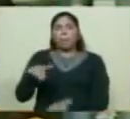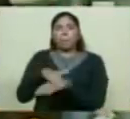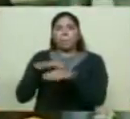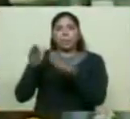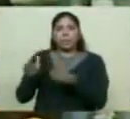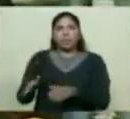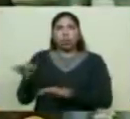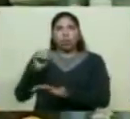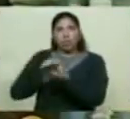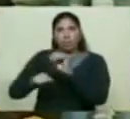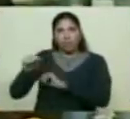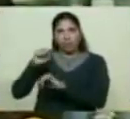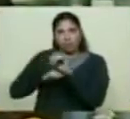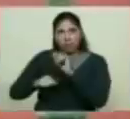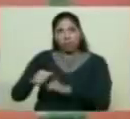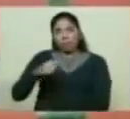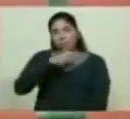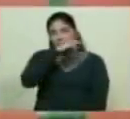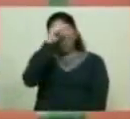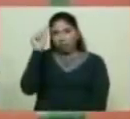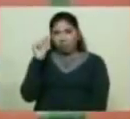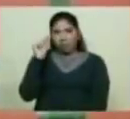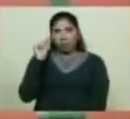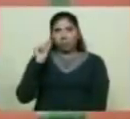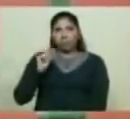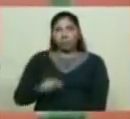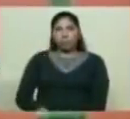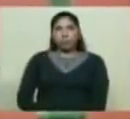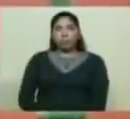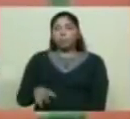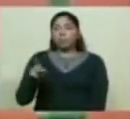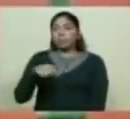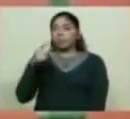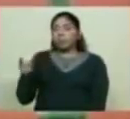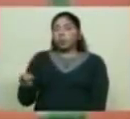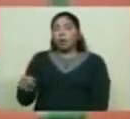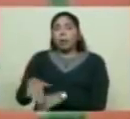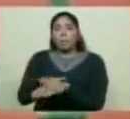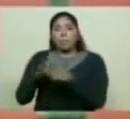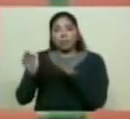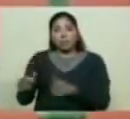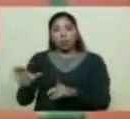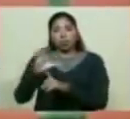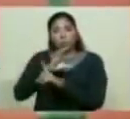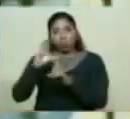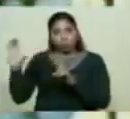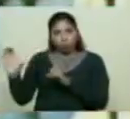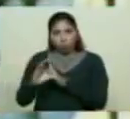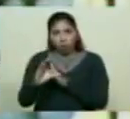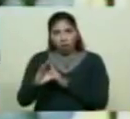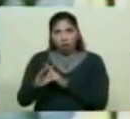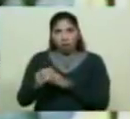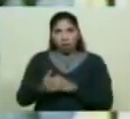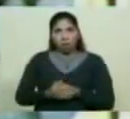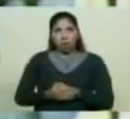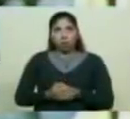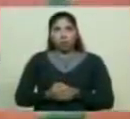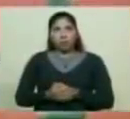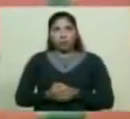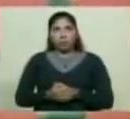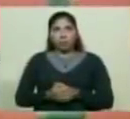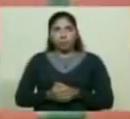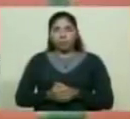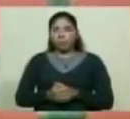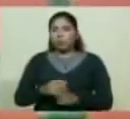padrino lópez ministro de la cultura alberto villegas poljak director del centro